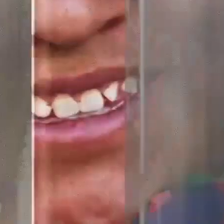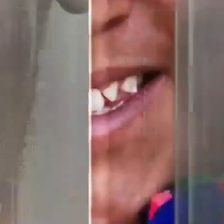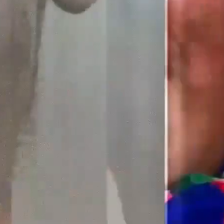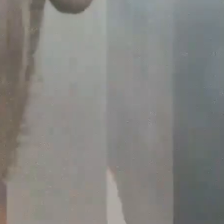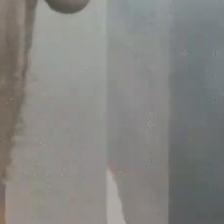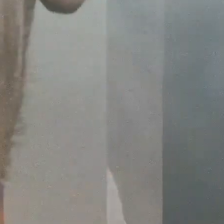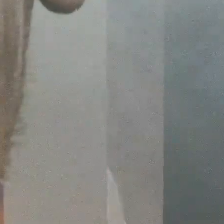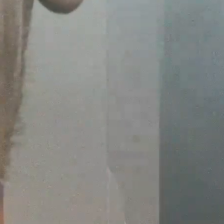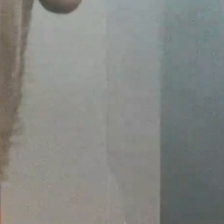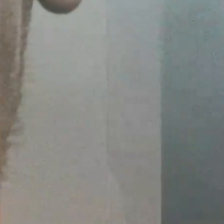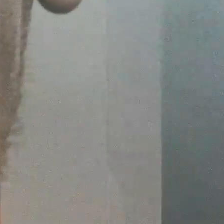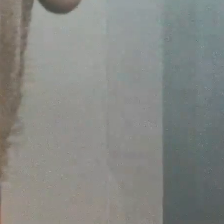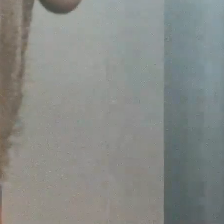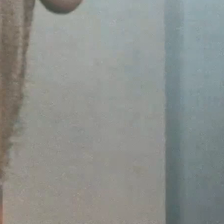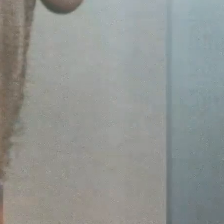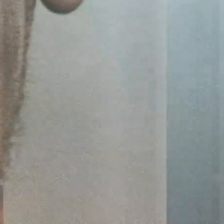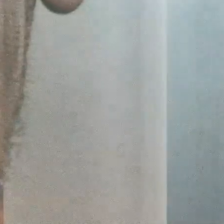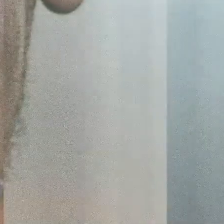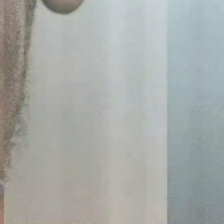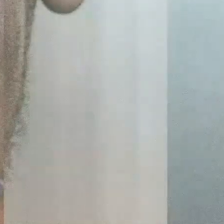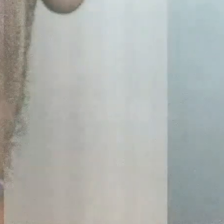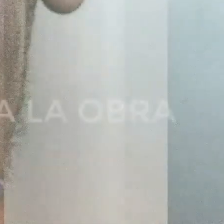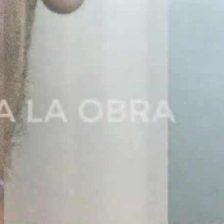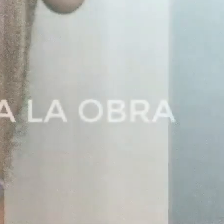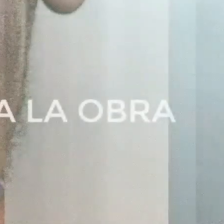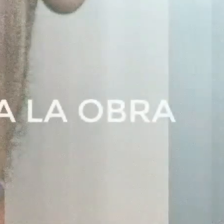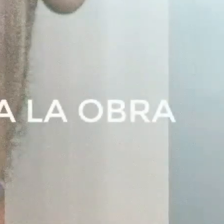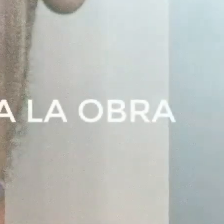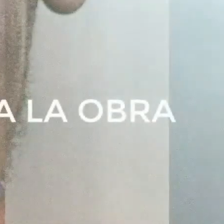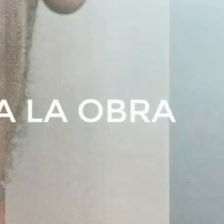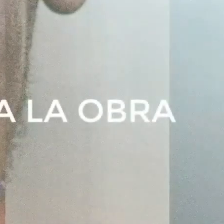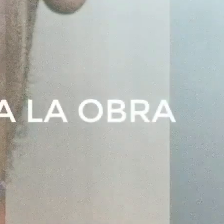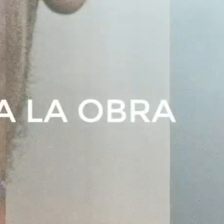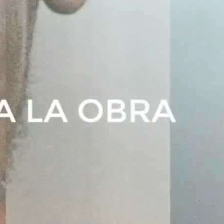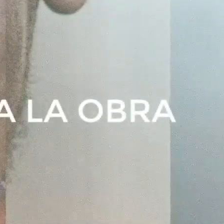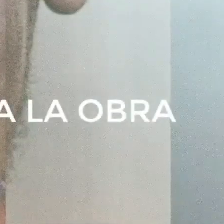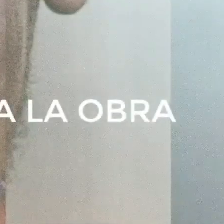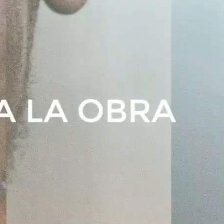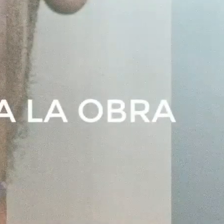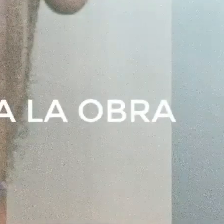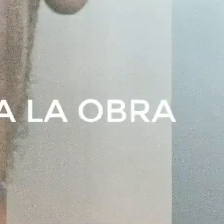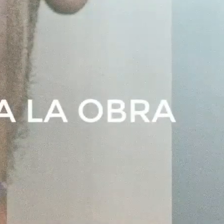Probar y ver, historia de hoy, manos a la obra.